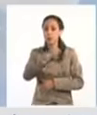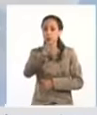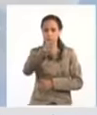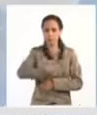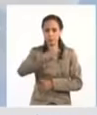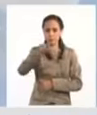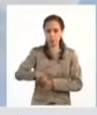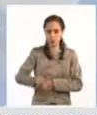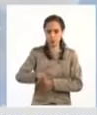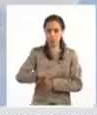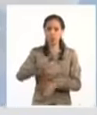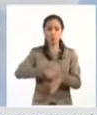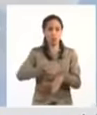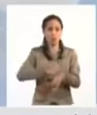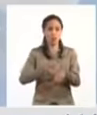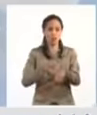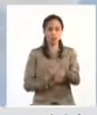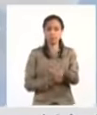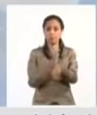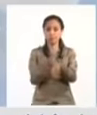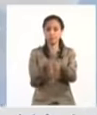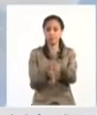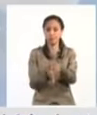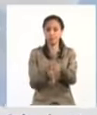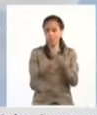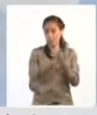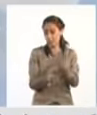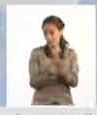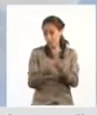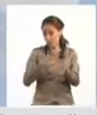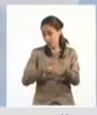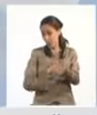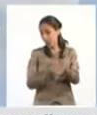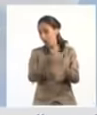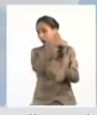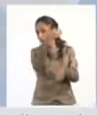con COVID-19 desde que comenzó la transmisión.